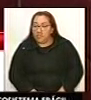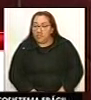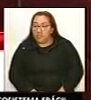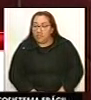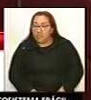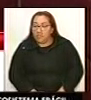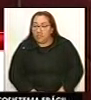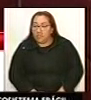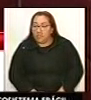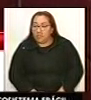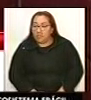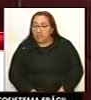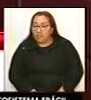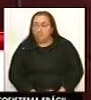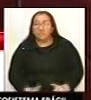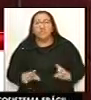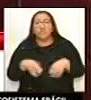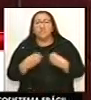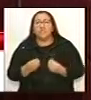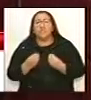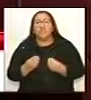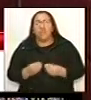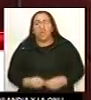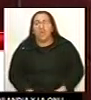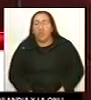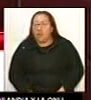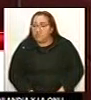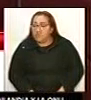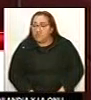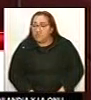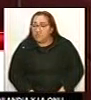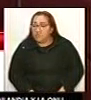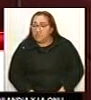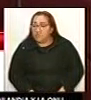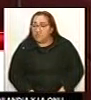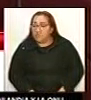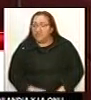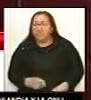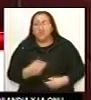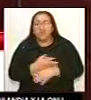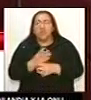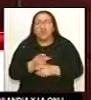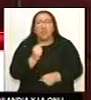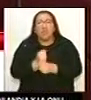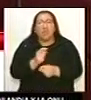pero en todo caso, ¿por qué esa forma de trabajo el año pasado?